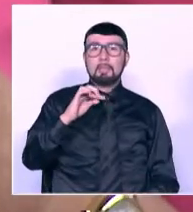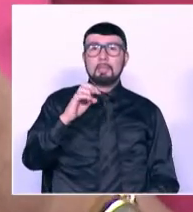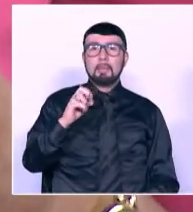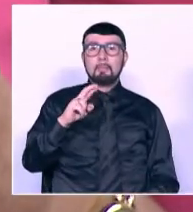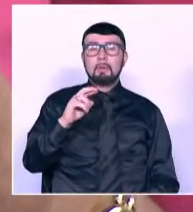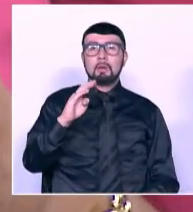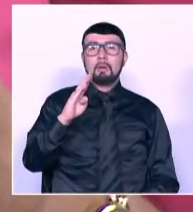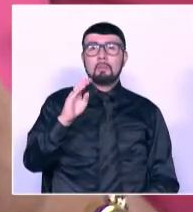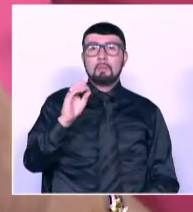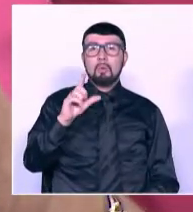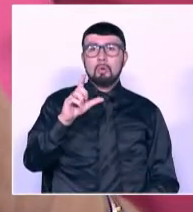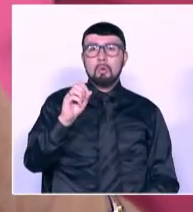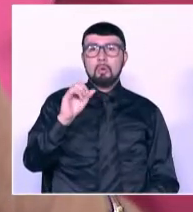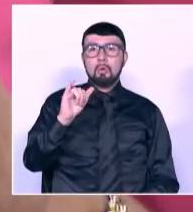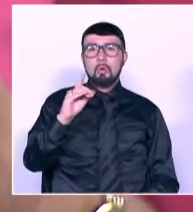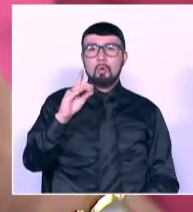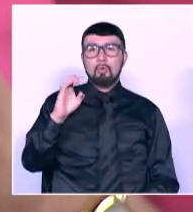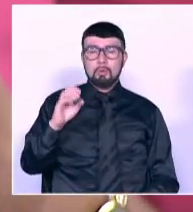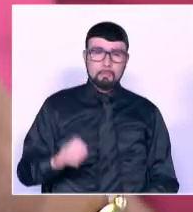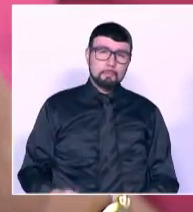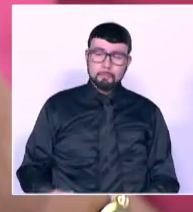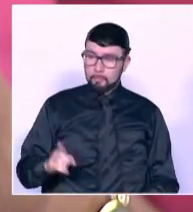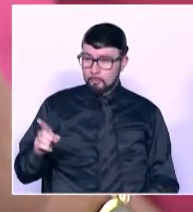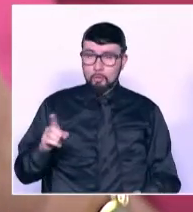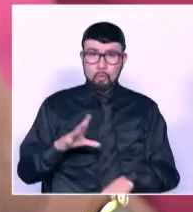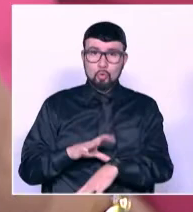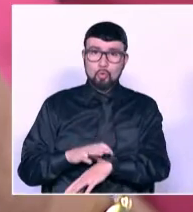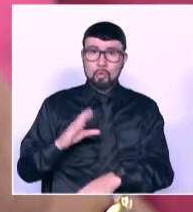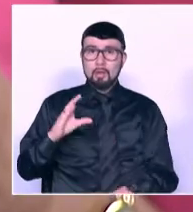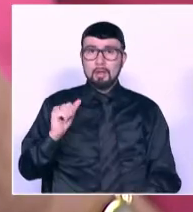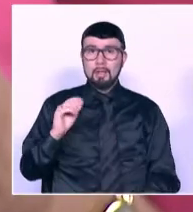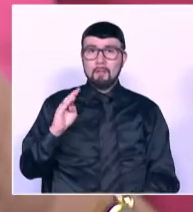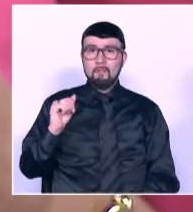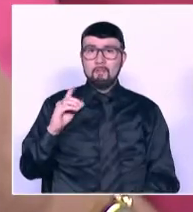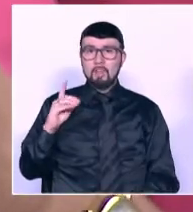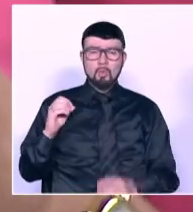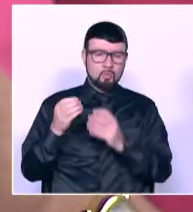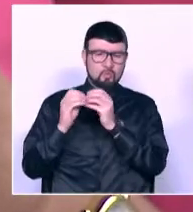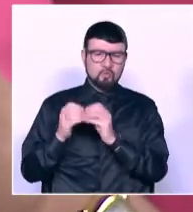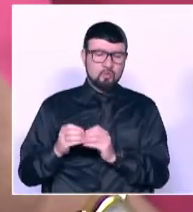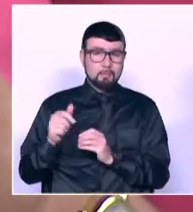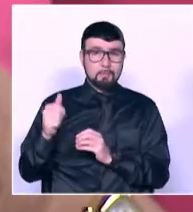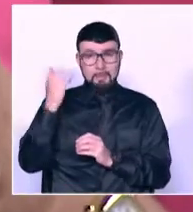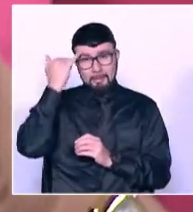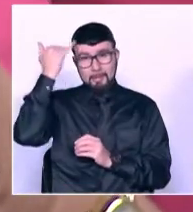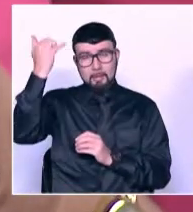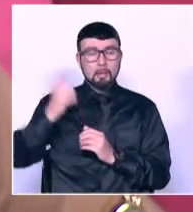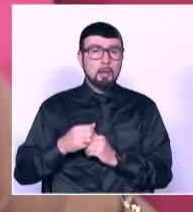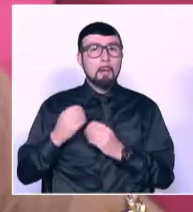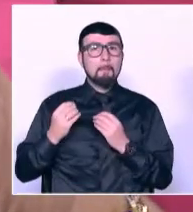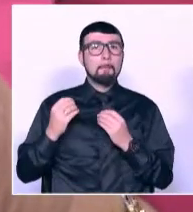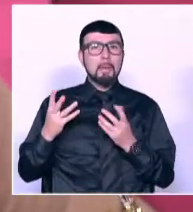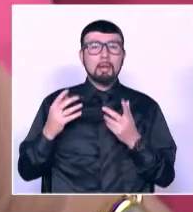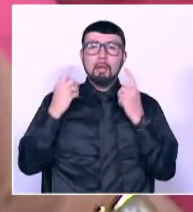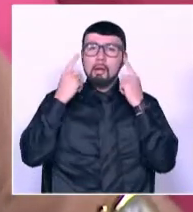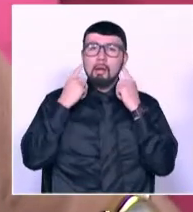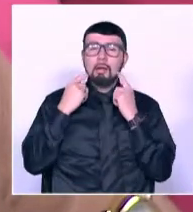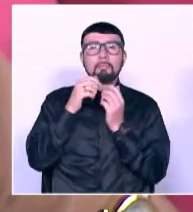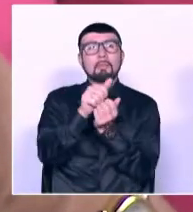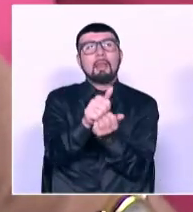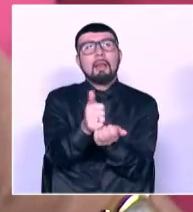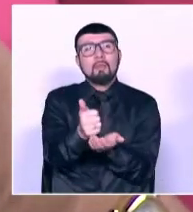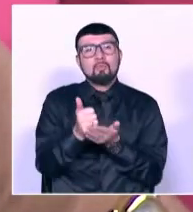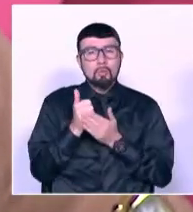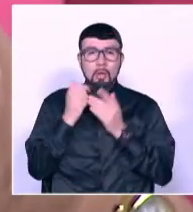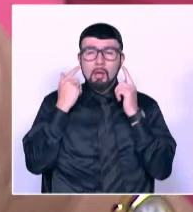Esto fue diseñado por el doctor Rocabado y este hiperboloide sirve como para desarrugar el disco articular, porque